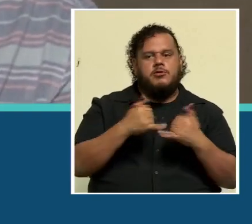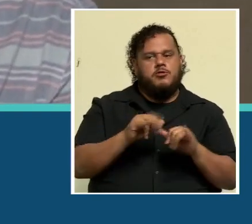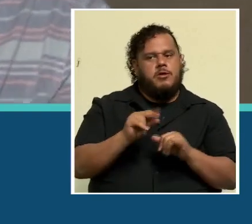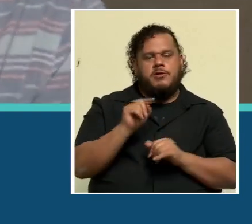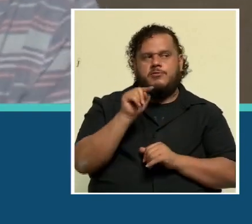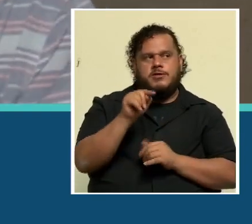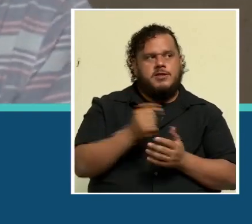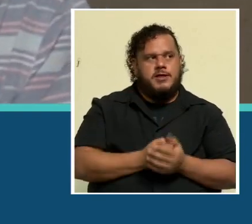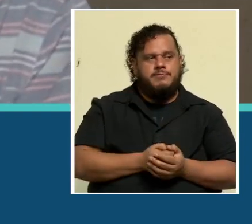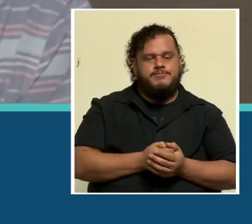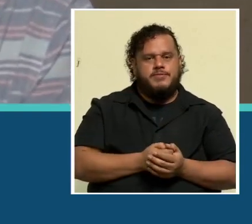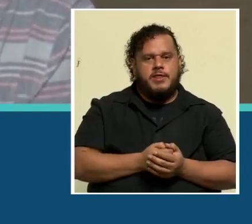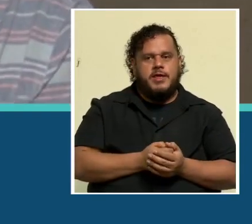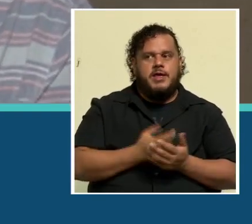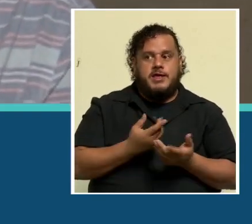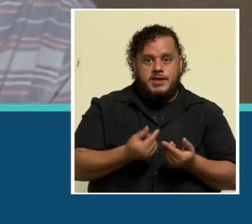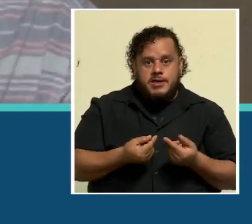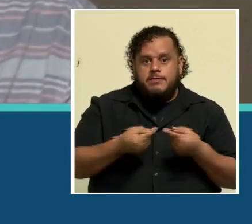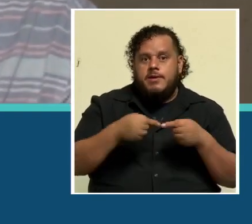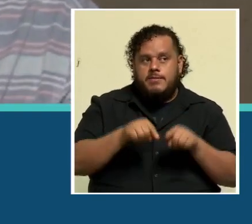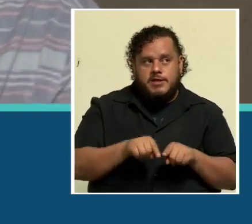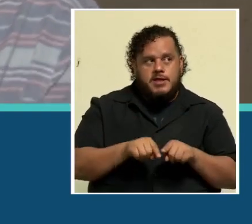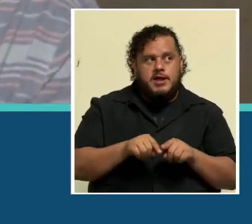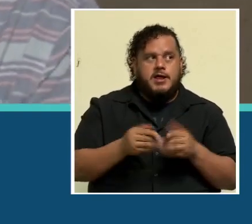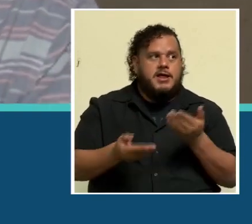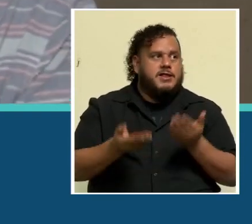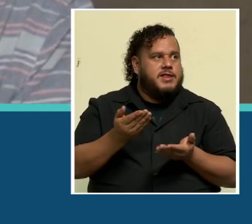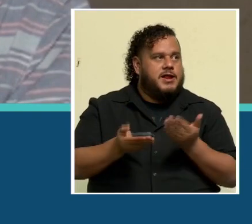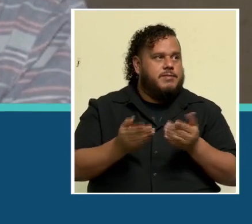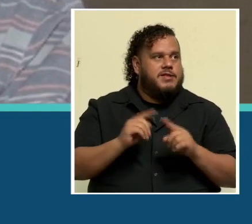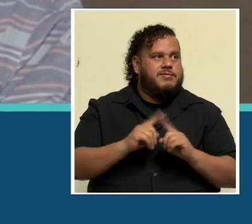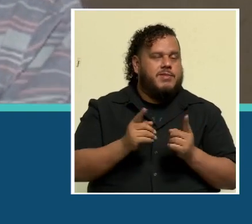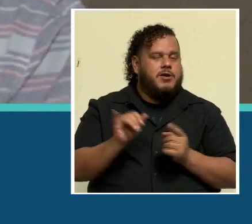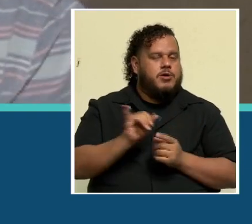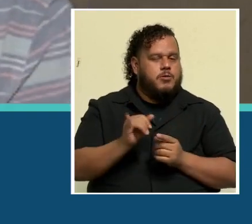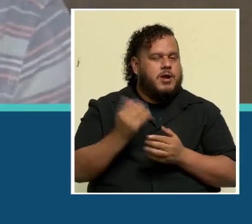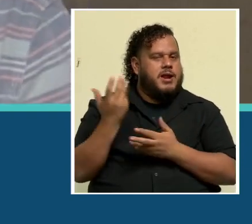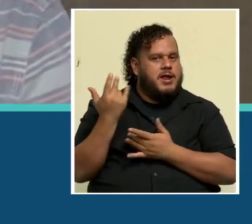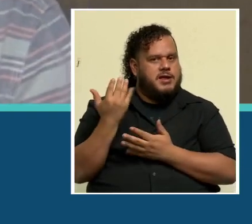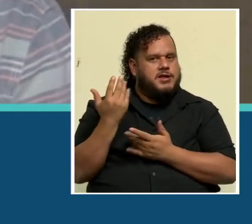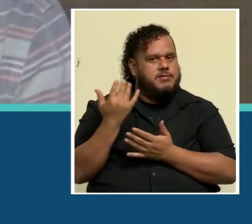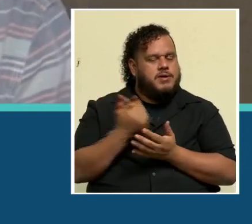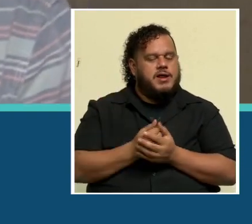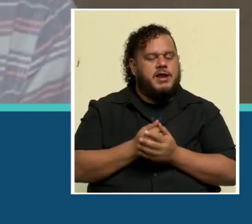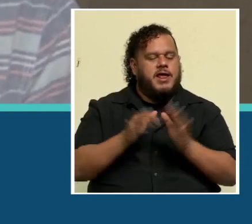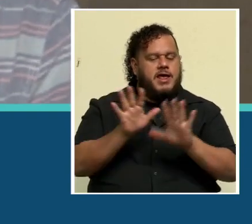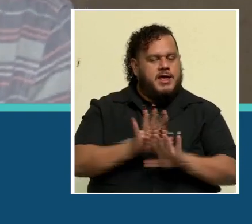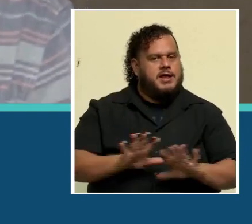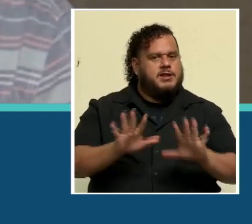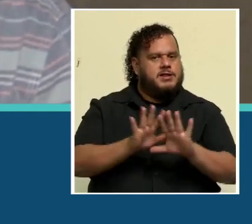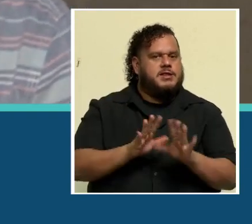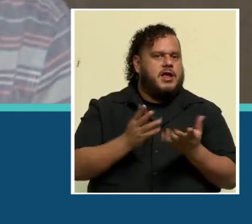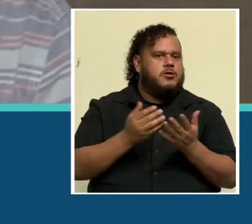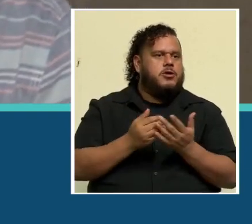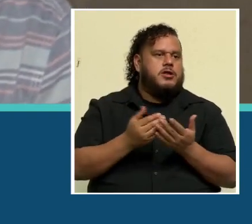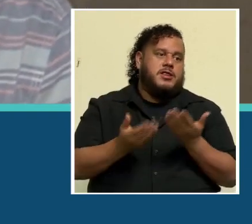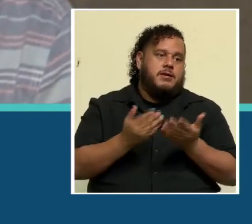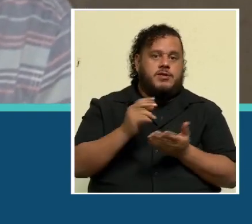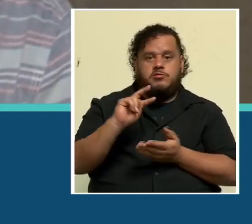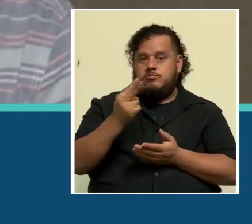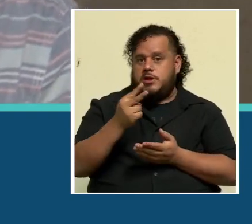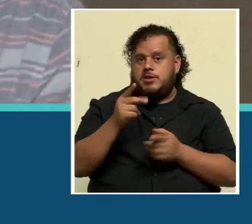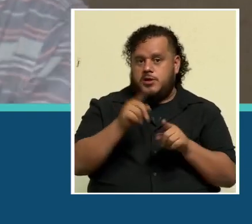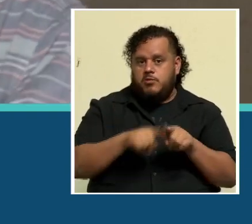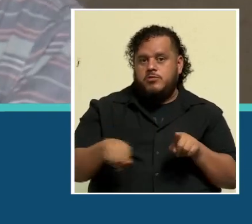ahí. ¿Irá a ocurrir? Quizás, pero también hay que esperar el escenario de una eventual segunda ronda,